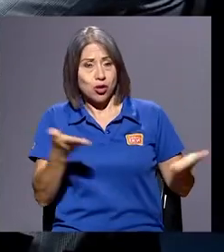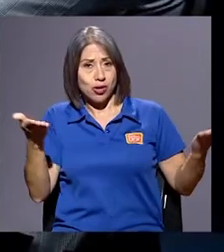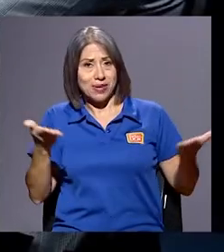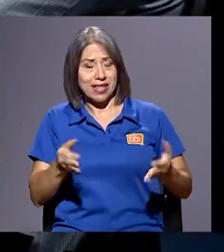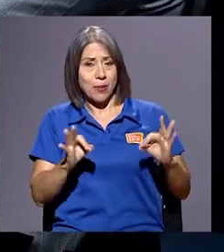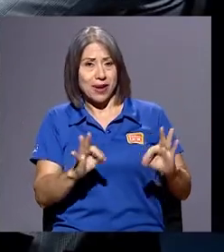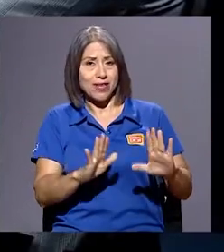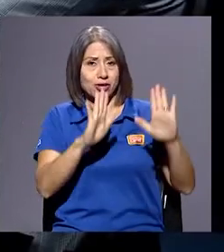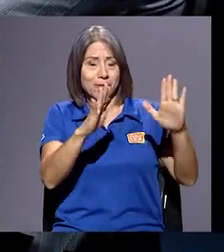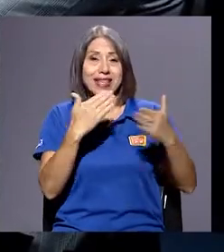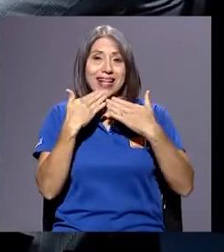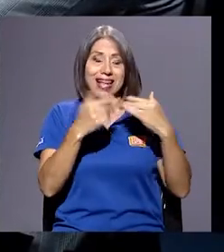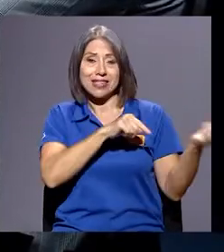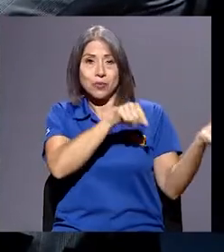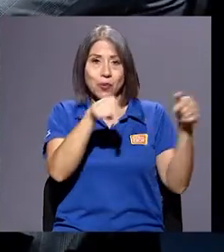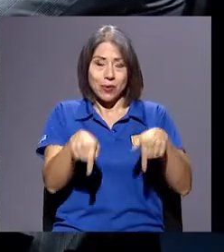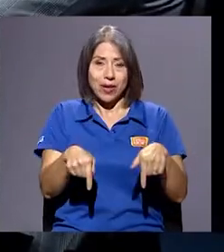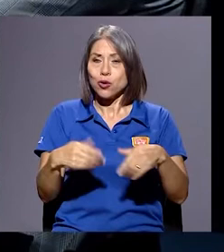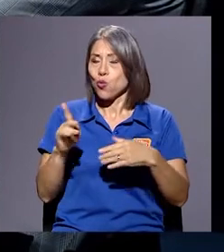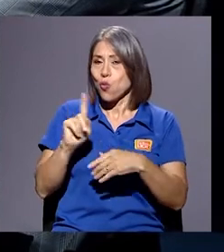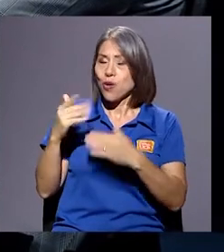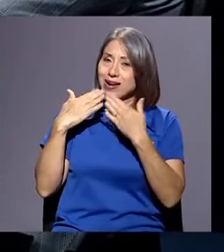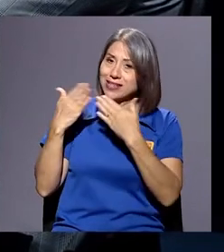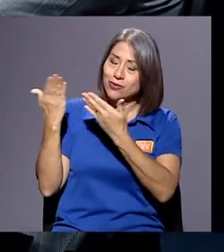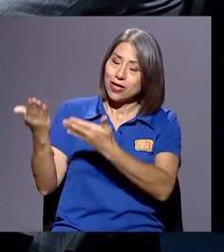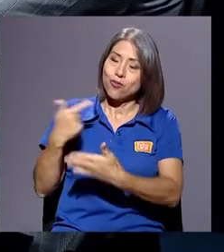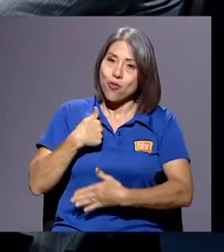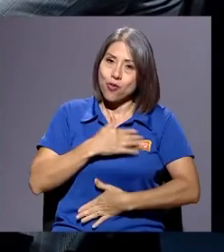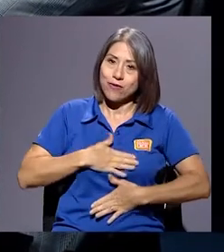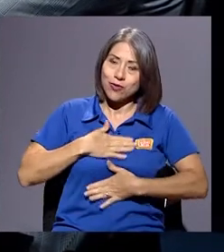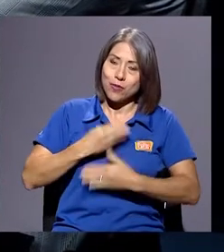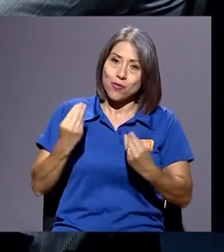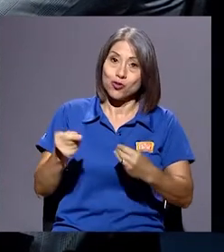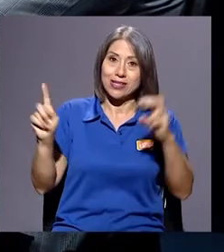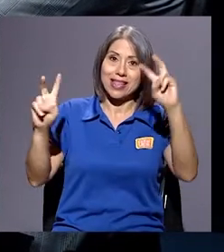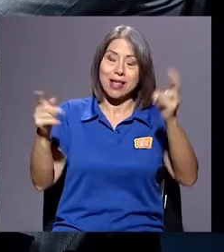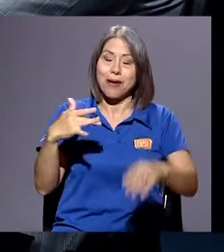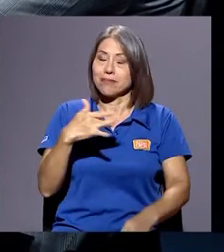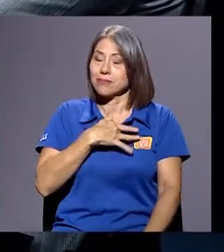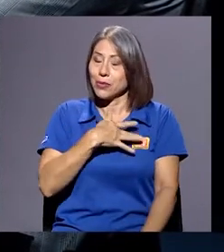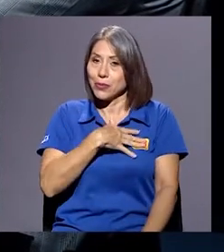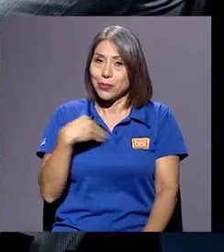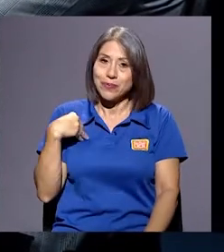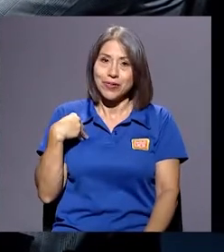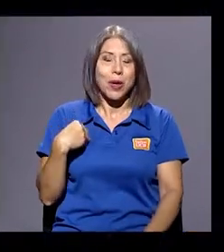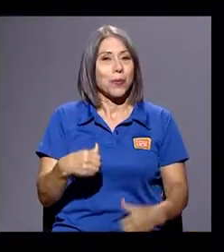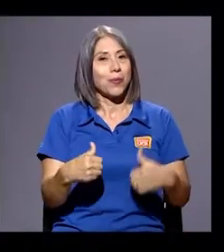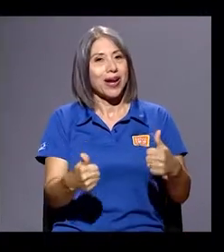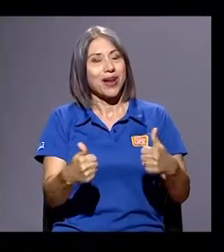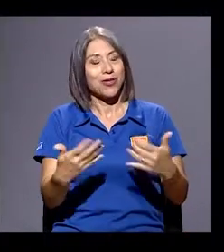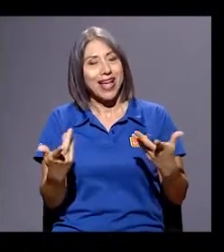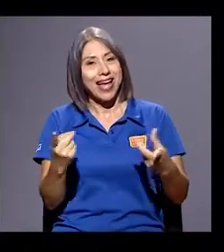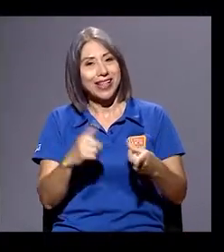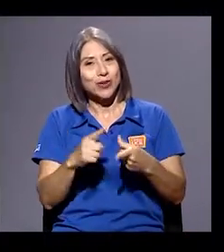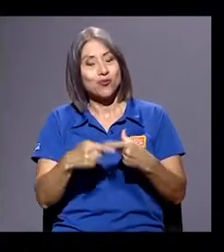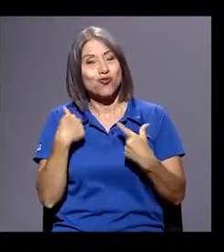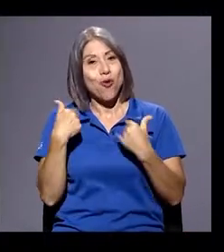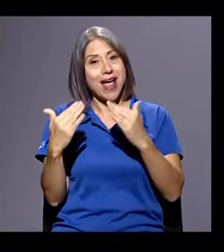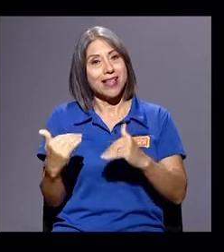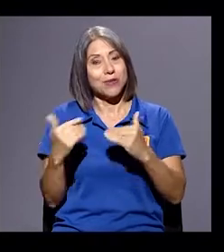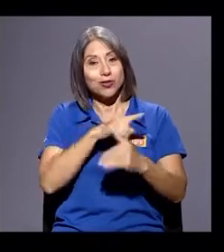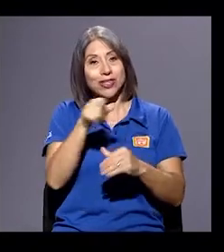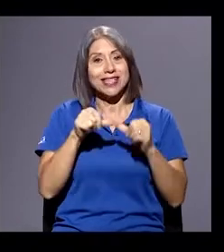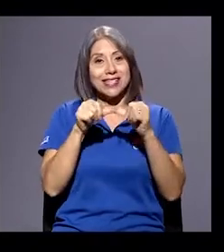maravillosamente. Gracias por estar con nosotros. No, muchas gracias, Marlon, de verdad, lo disfruté mucho. Es algo, un tema que me apasiona, claramente. Buena nota. Así que espero sigan